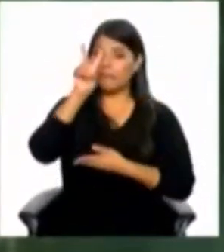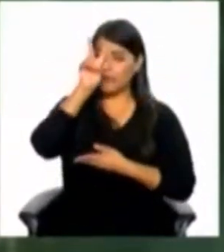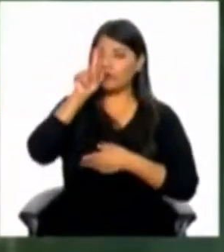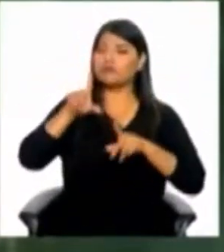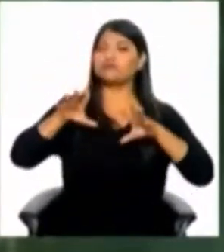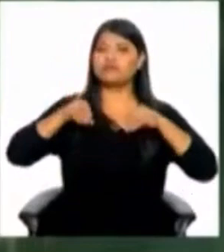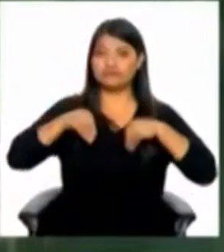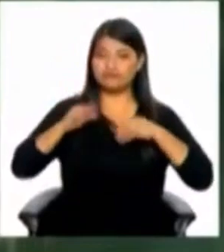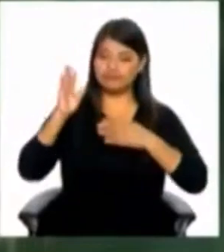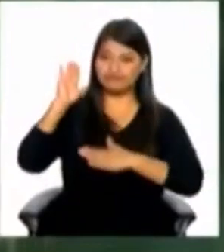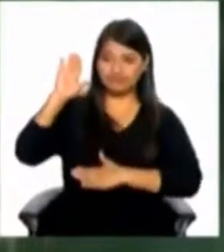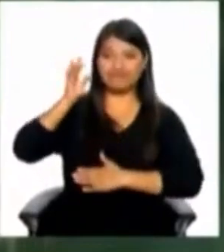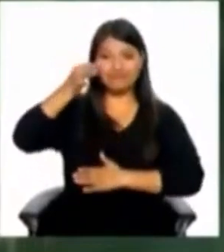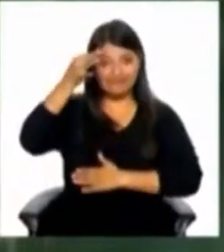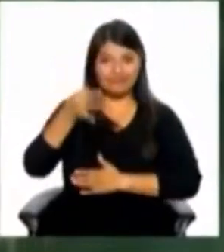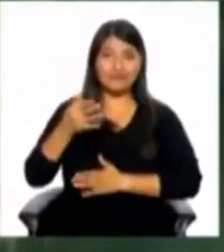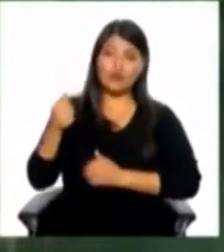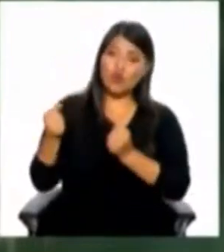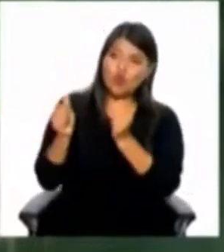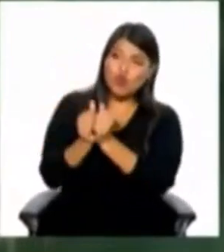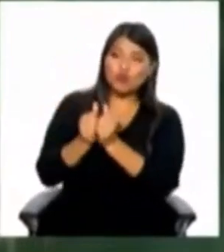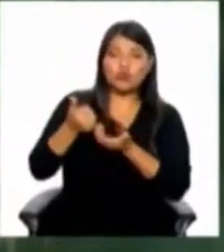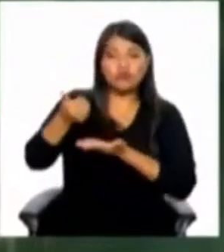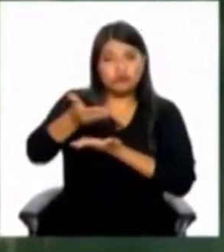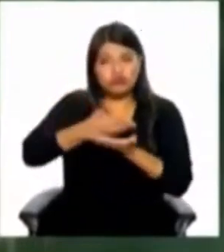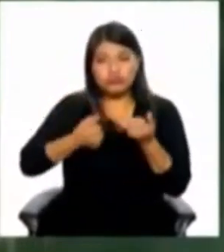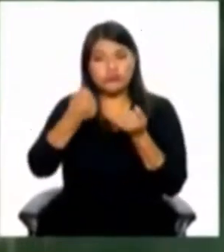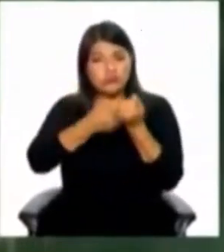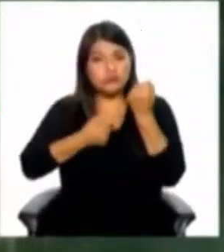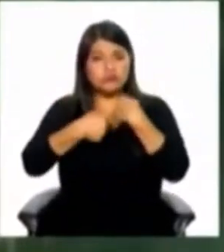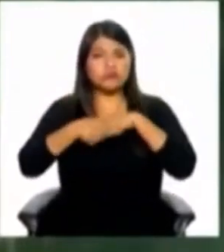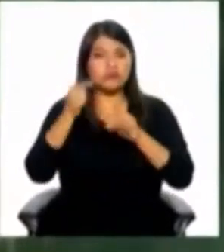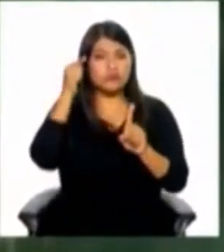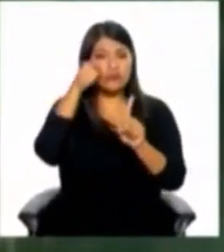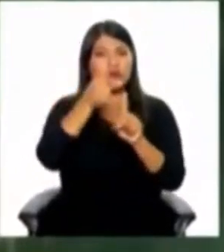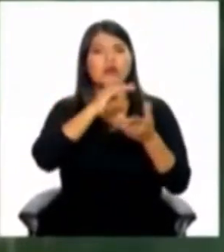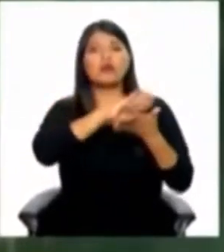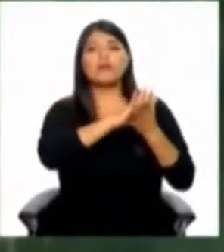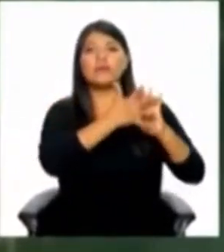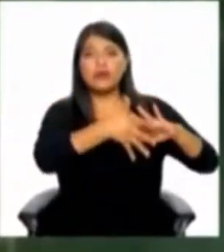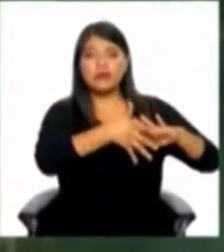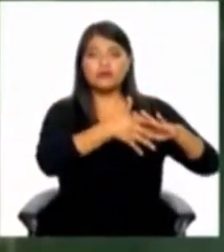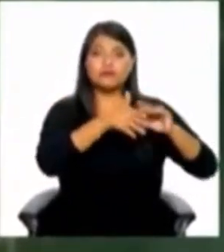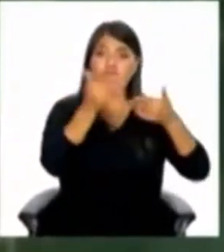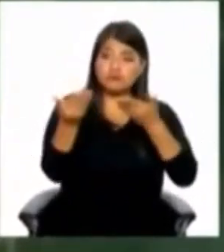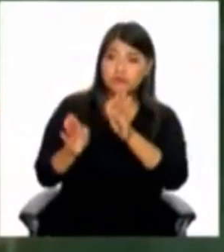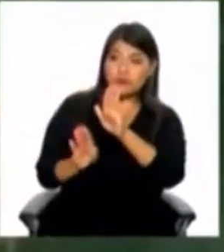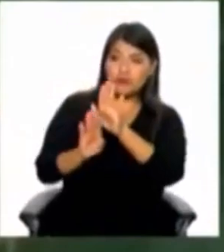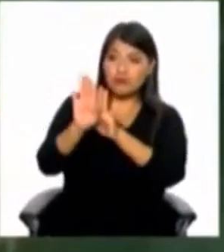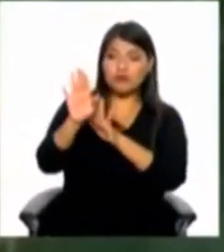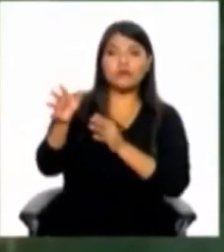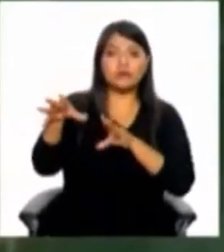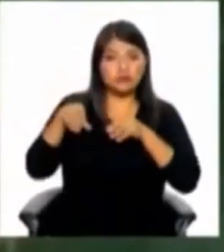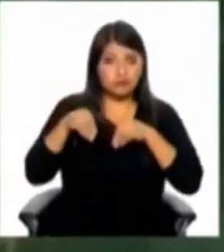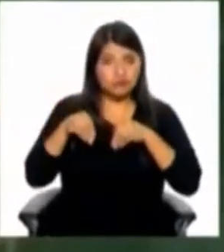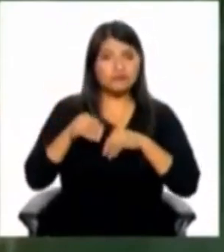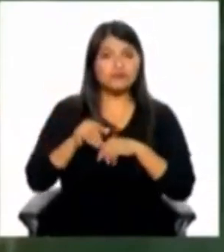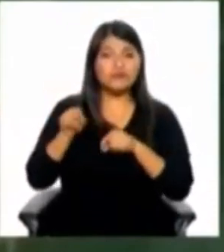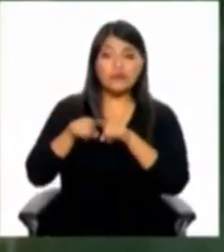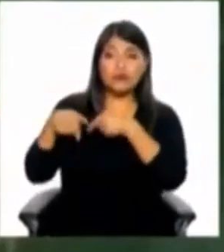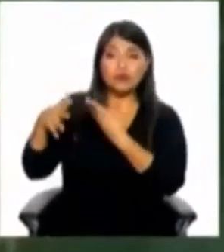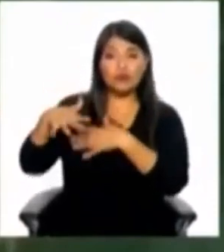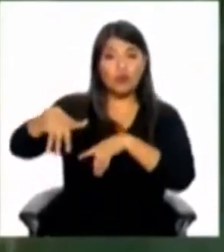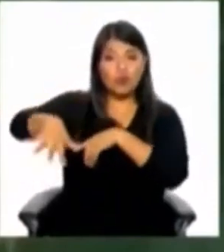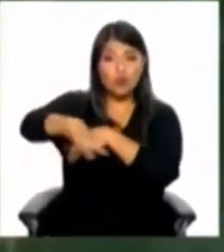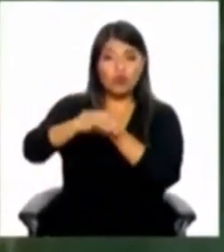su compromiso de seguir contribuyendo a la paz, al desarrollo, al cuidado del